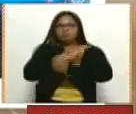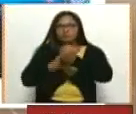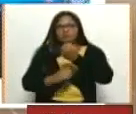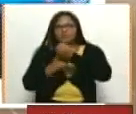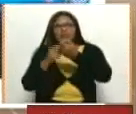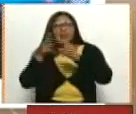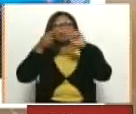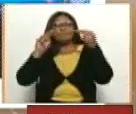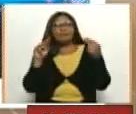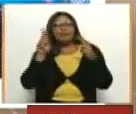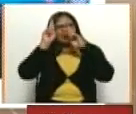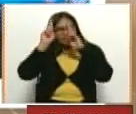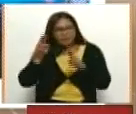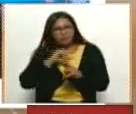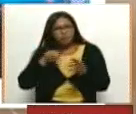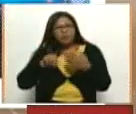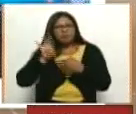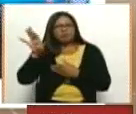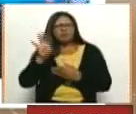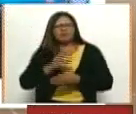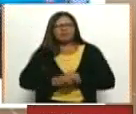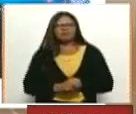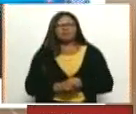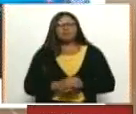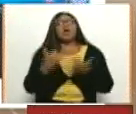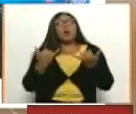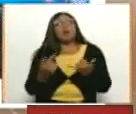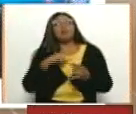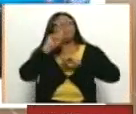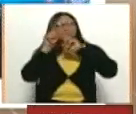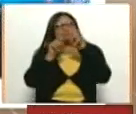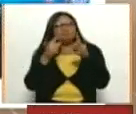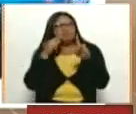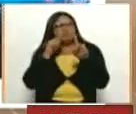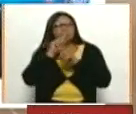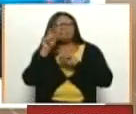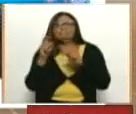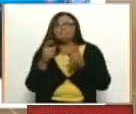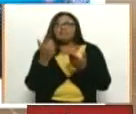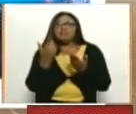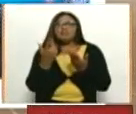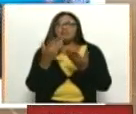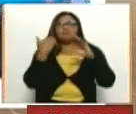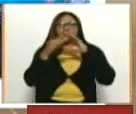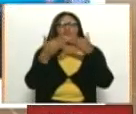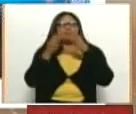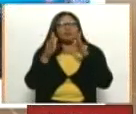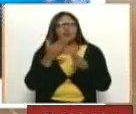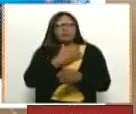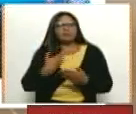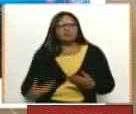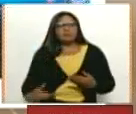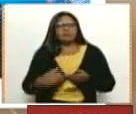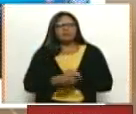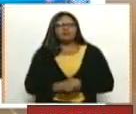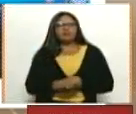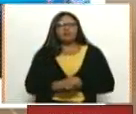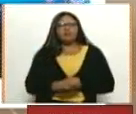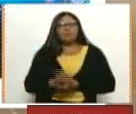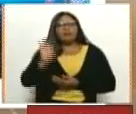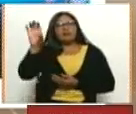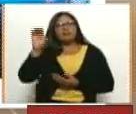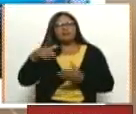paz y el respeto a nuestra soberanía. Ahora bien, le pregunto en función a este mensaje que ha publicado el presidente. Fíjense, los países de América Latina, del Caribe,